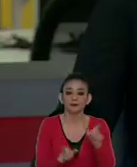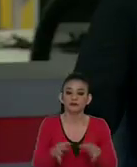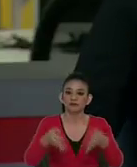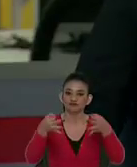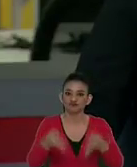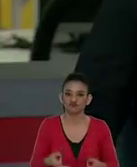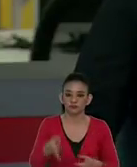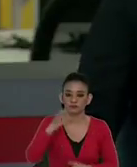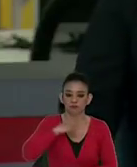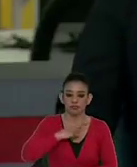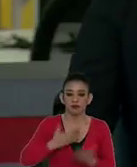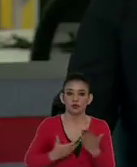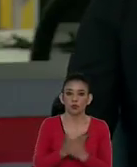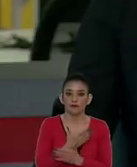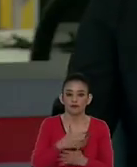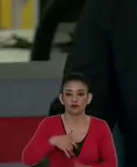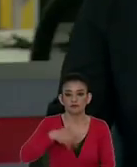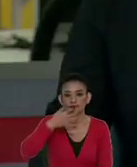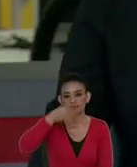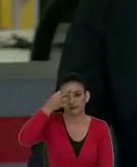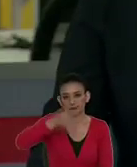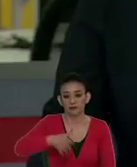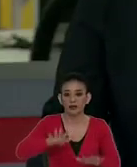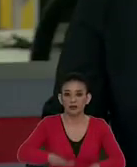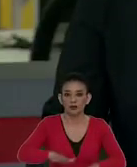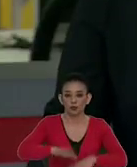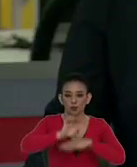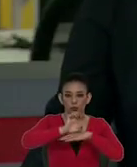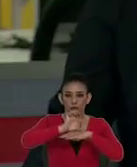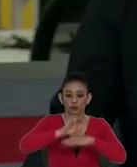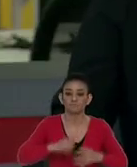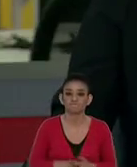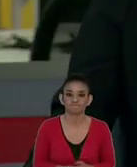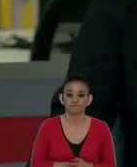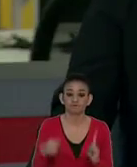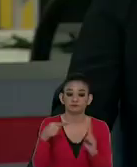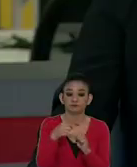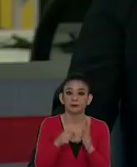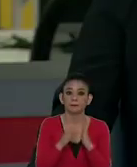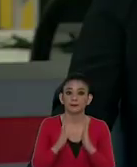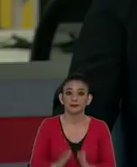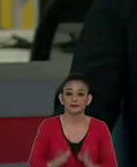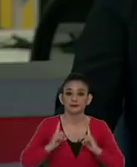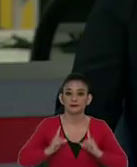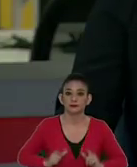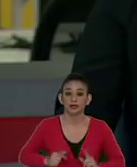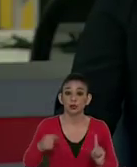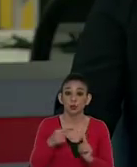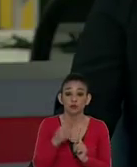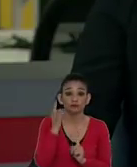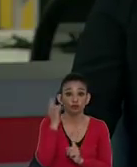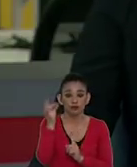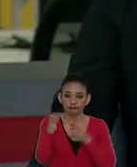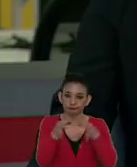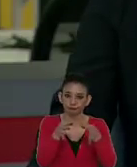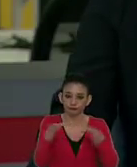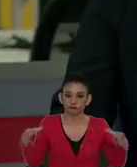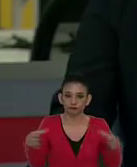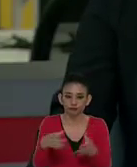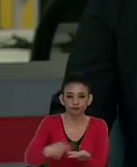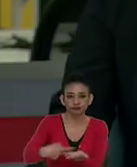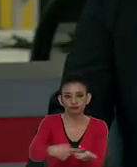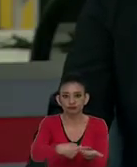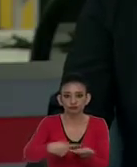por el nuevo coronavirus COVID-19 en el Ecuador. Lo dijo la ministra de Salud, Catalina Andra Muño, durante una reunión del Comité de